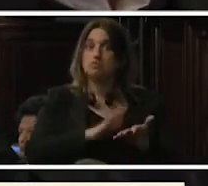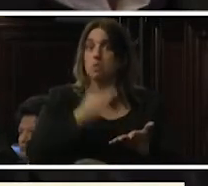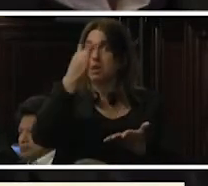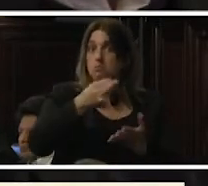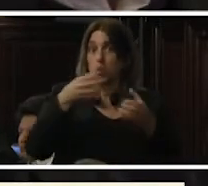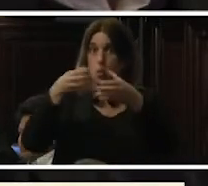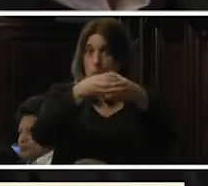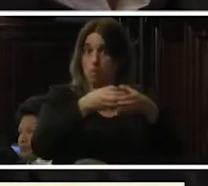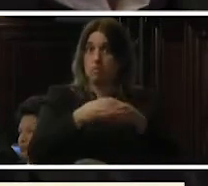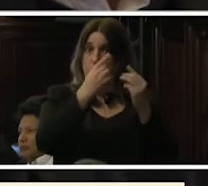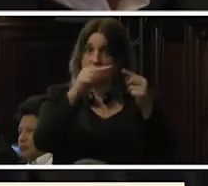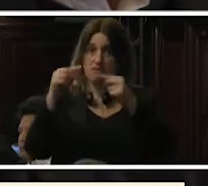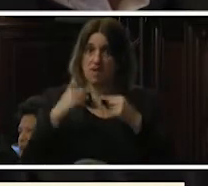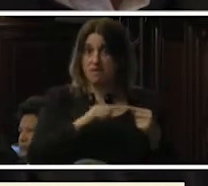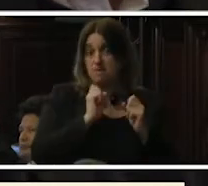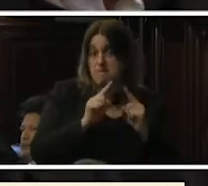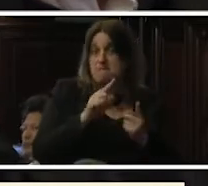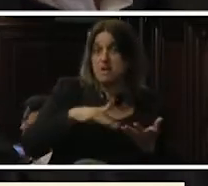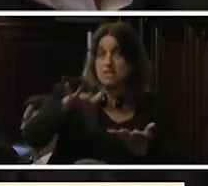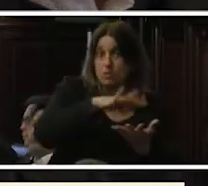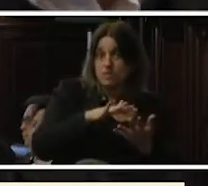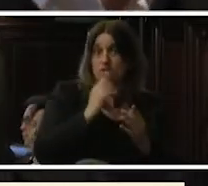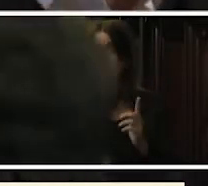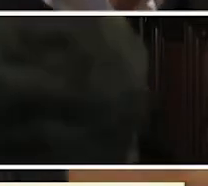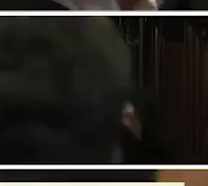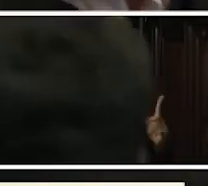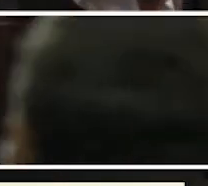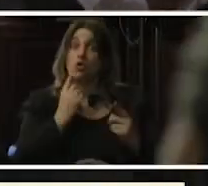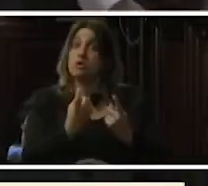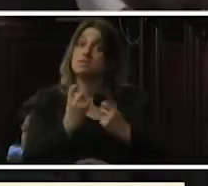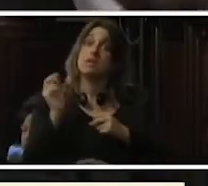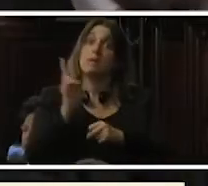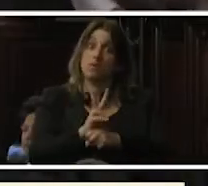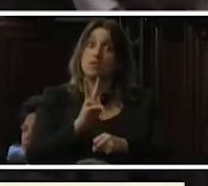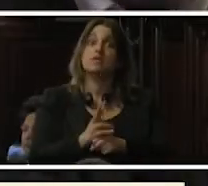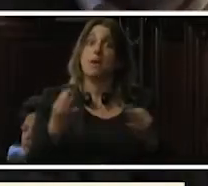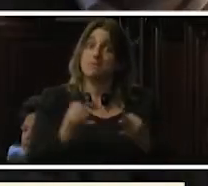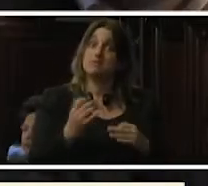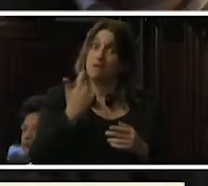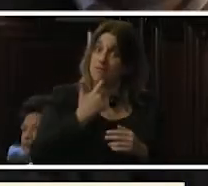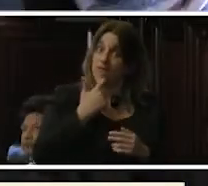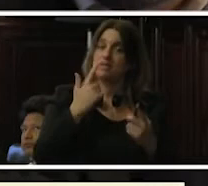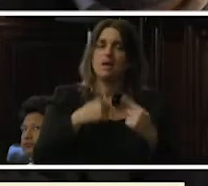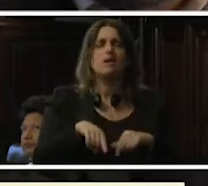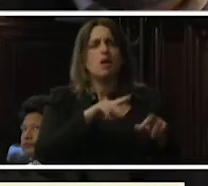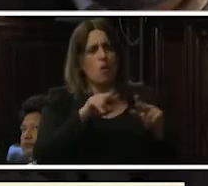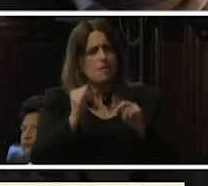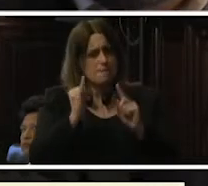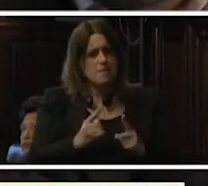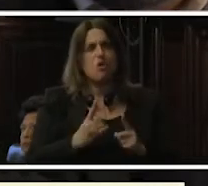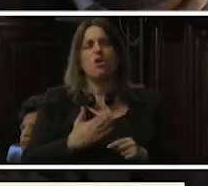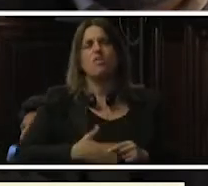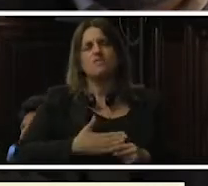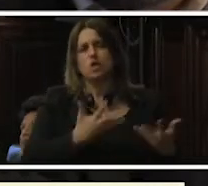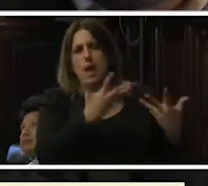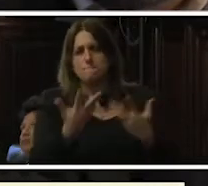indígenas en condiciones de aislamiento con necesidades de protección especial, a pesar de que la Defensoría del Pueblo ha confirmado